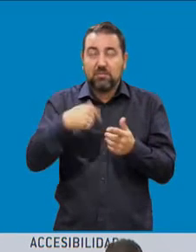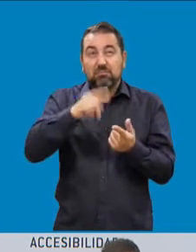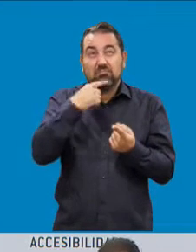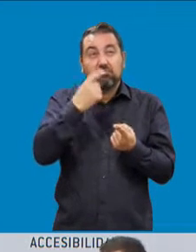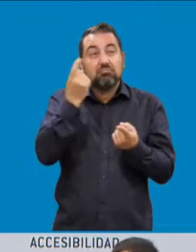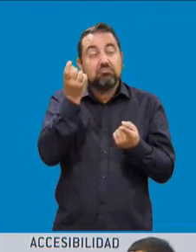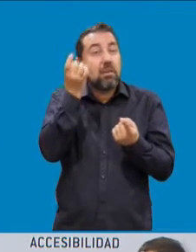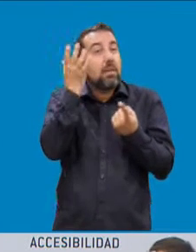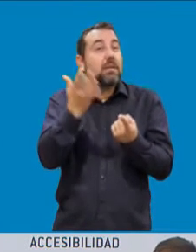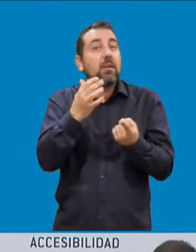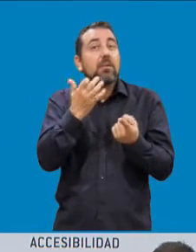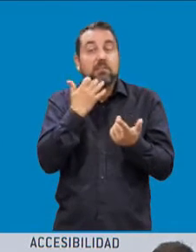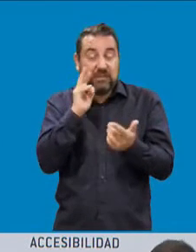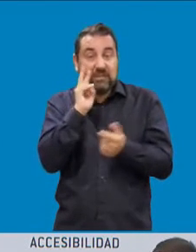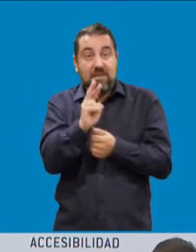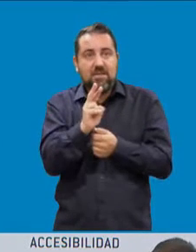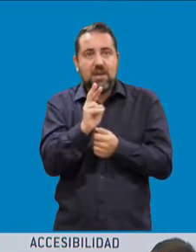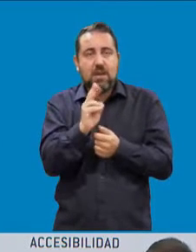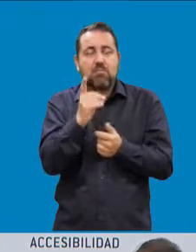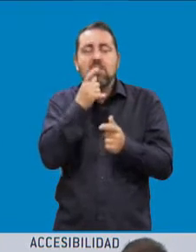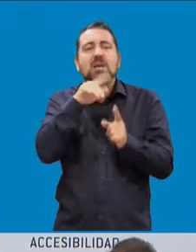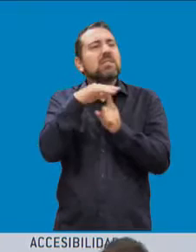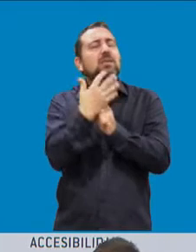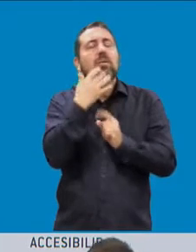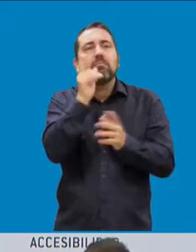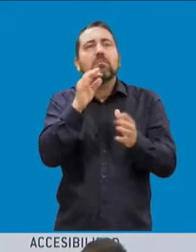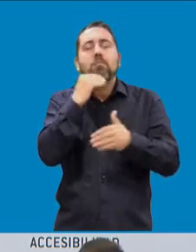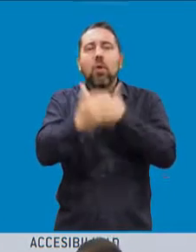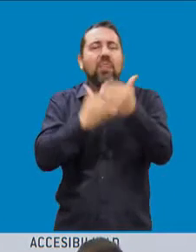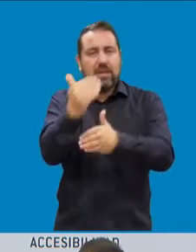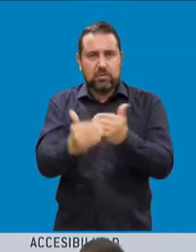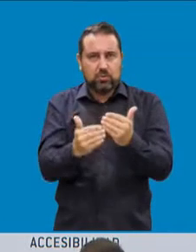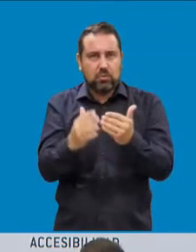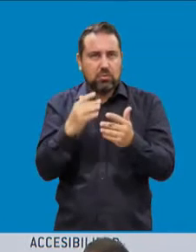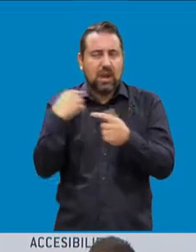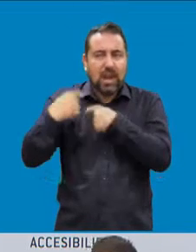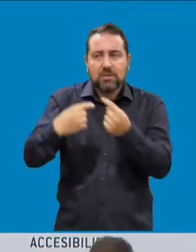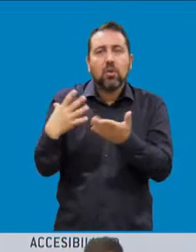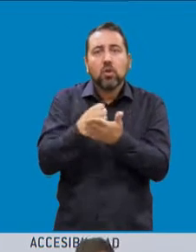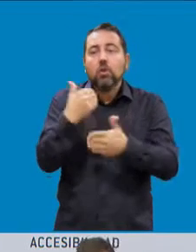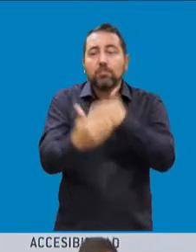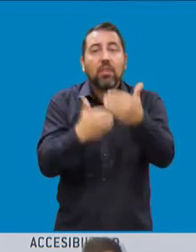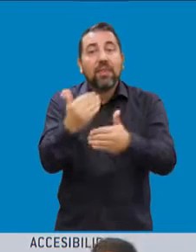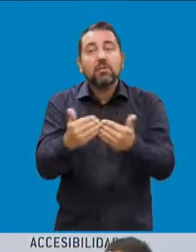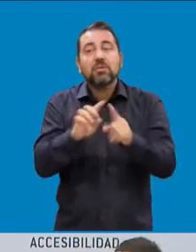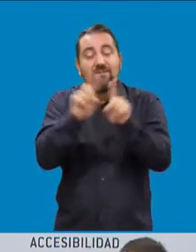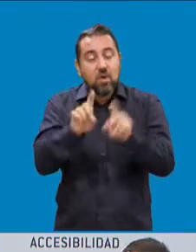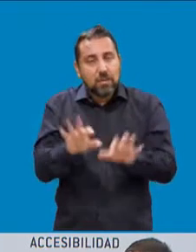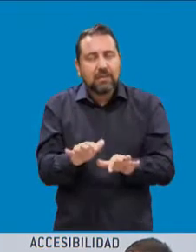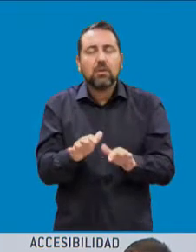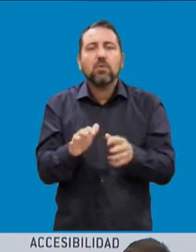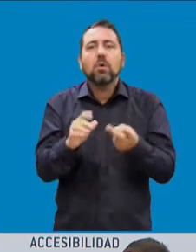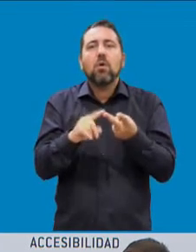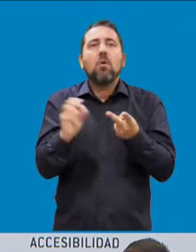metodología que se utilizó fue idealmente el caso, como se ve ahí, el caso ideal es el proceso iterativo clásico de